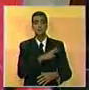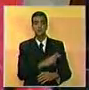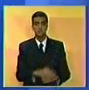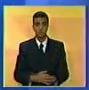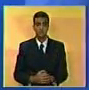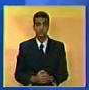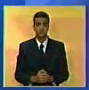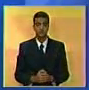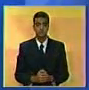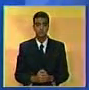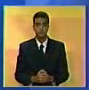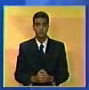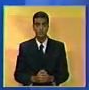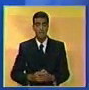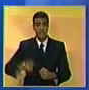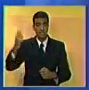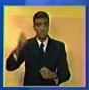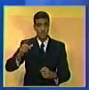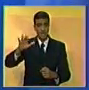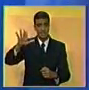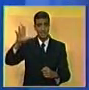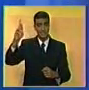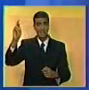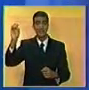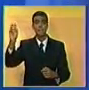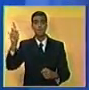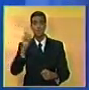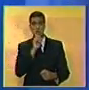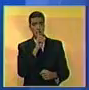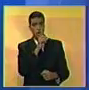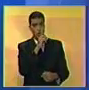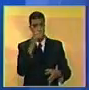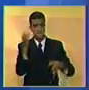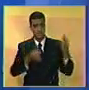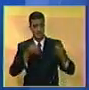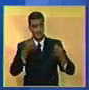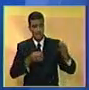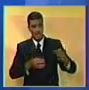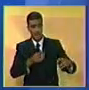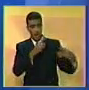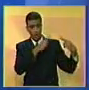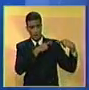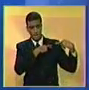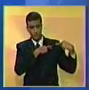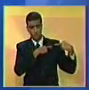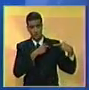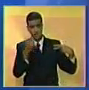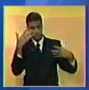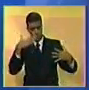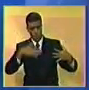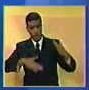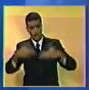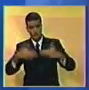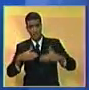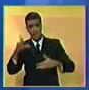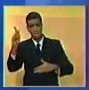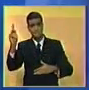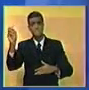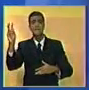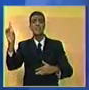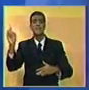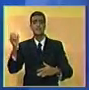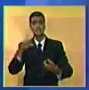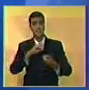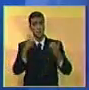Venevisión. Diputados del Movimiento Quinta República esperan que la Fiscalía determine a los responsables de presuntas irregularidades en PDVSA que